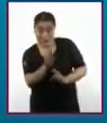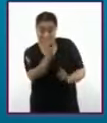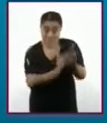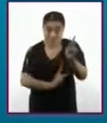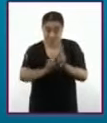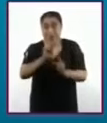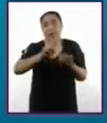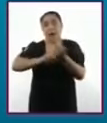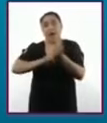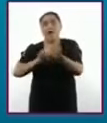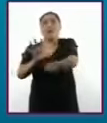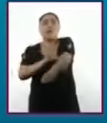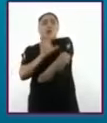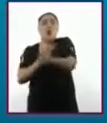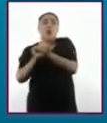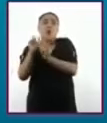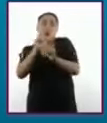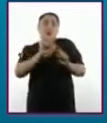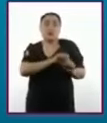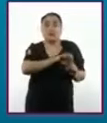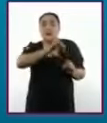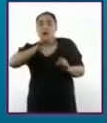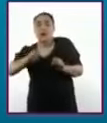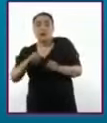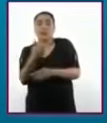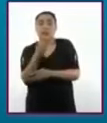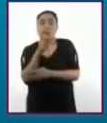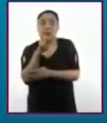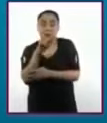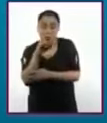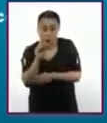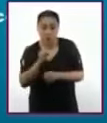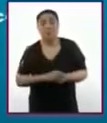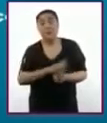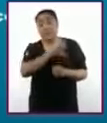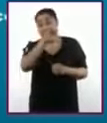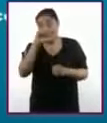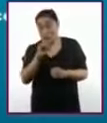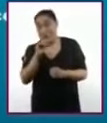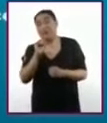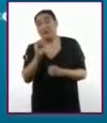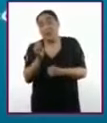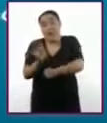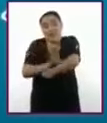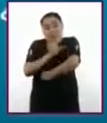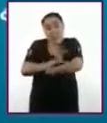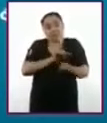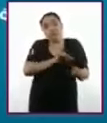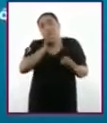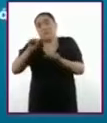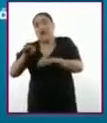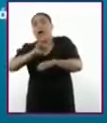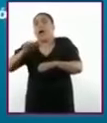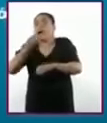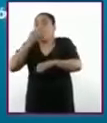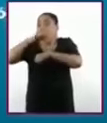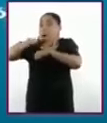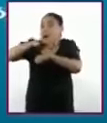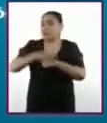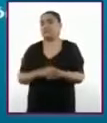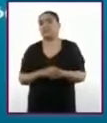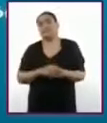energía química se transfieren a los herbívoros. Y finalmente, la materia y la energía pasa a los carnívoros. Para